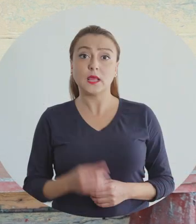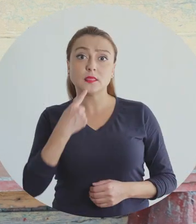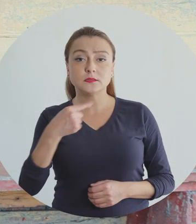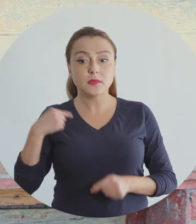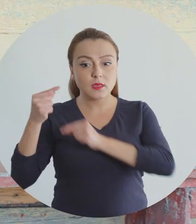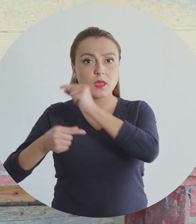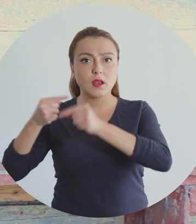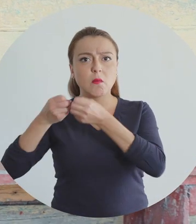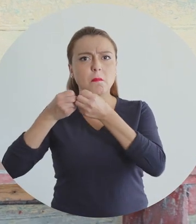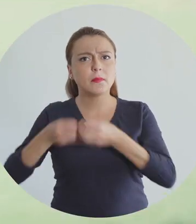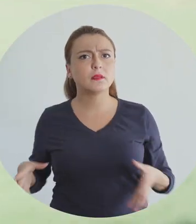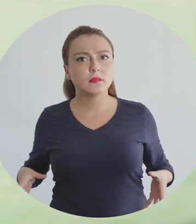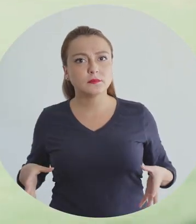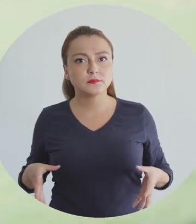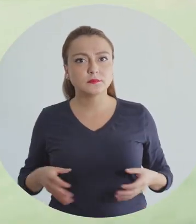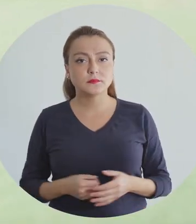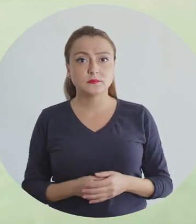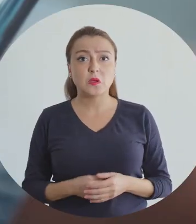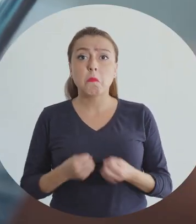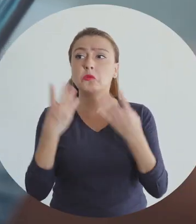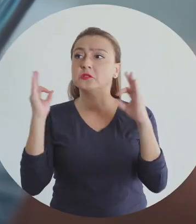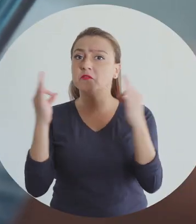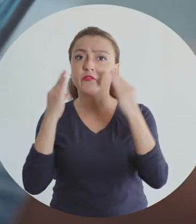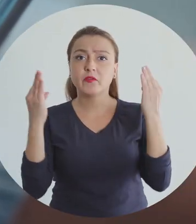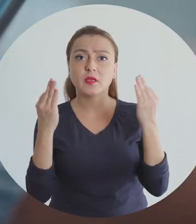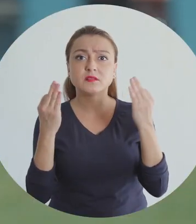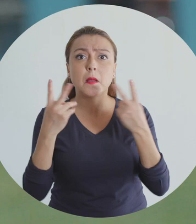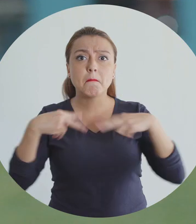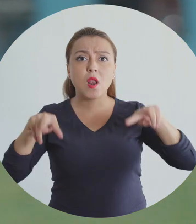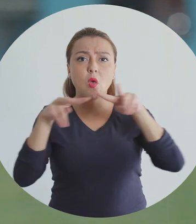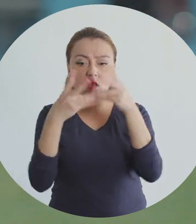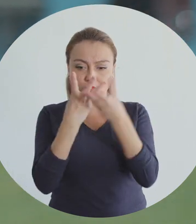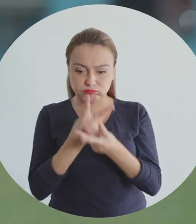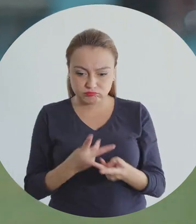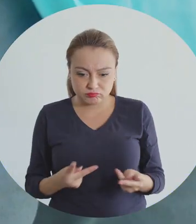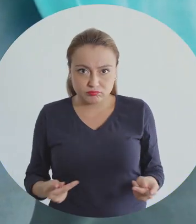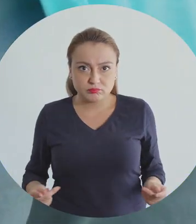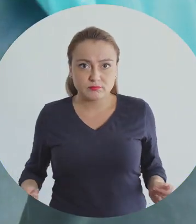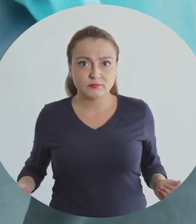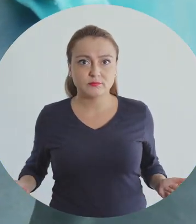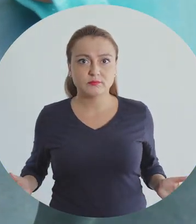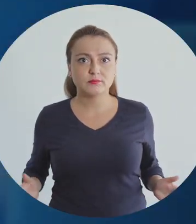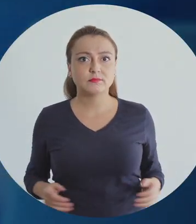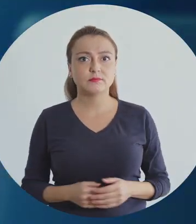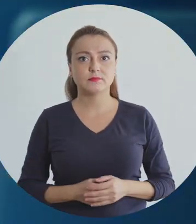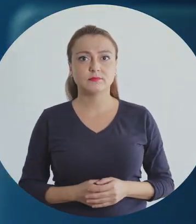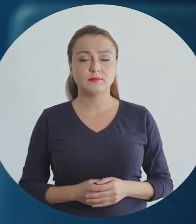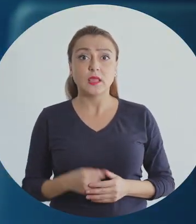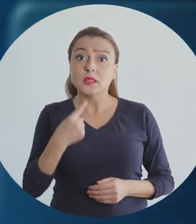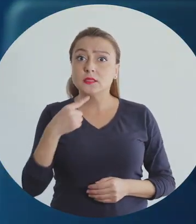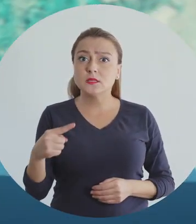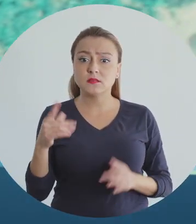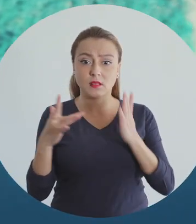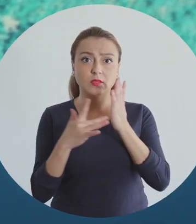Dicen que mi generación está perdida. Que entre tanta fiesta se nos cayeron los valores entre los bolsillos rotos del jeans.